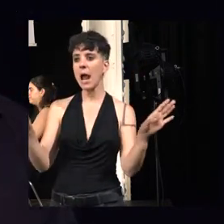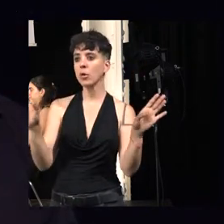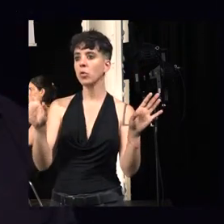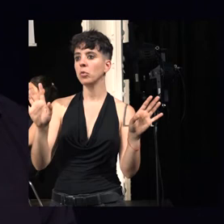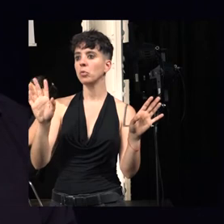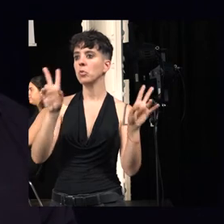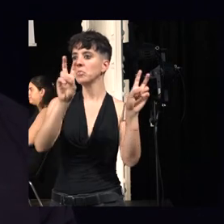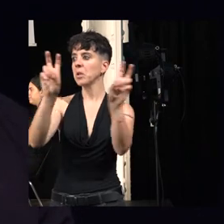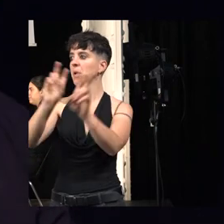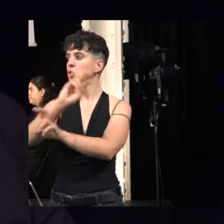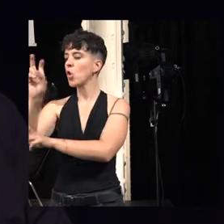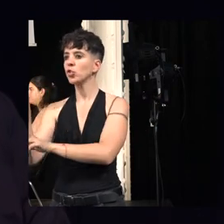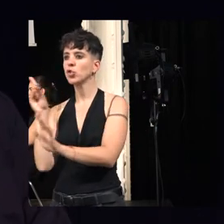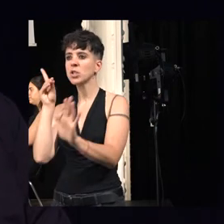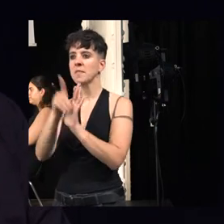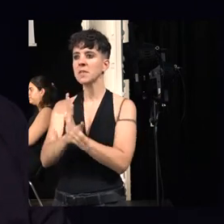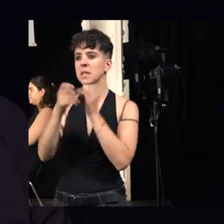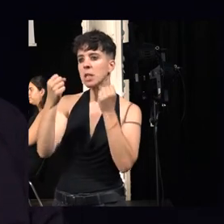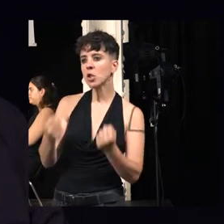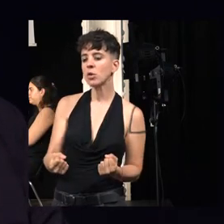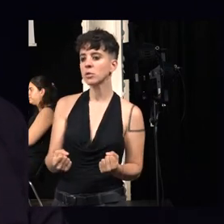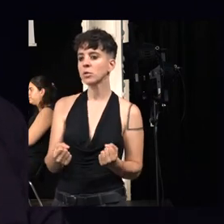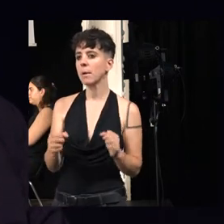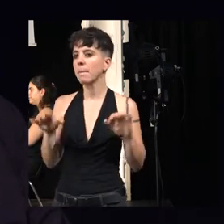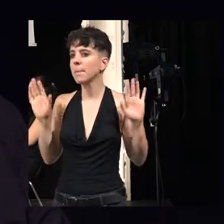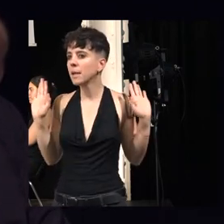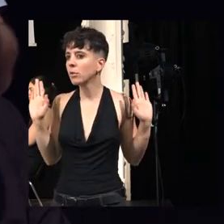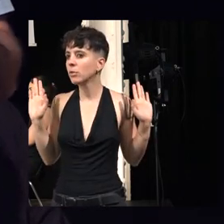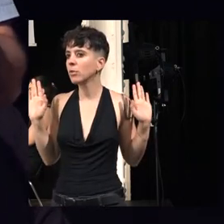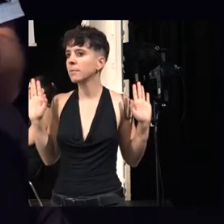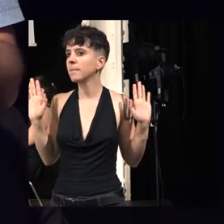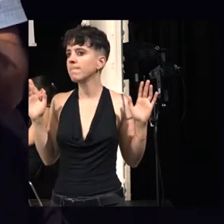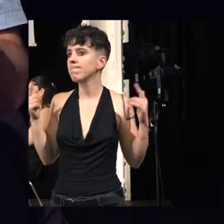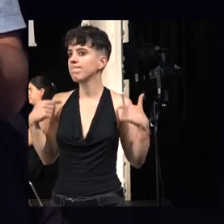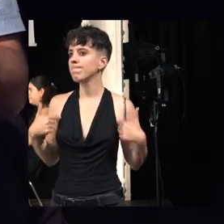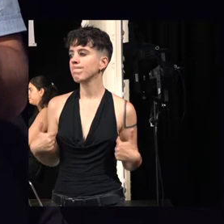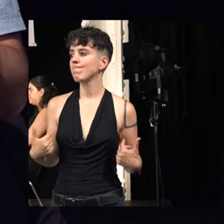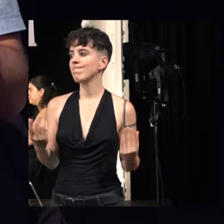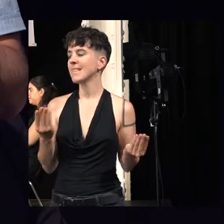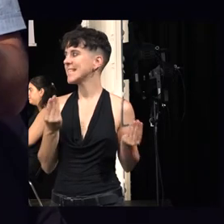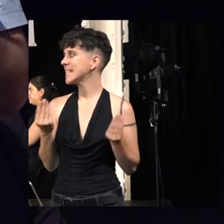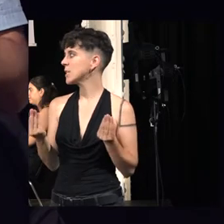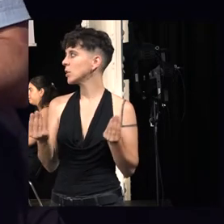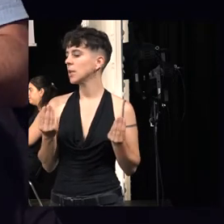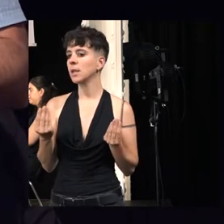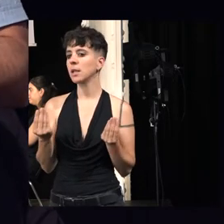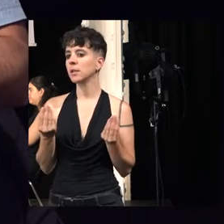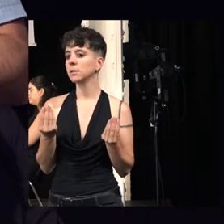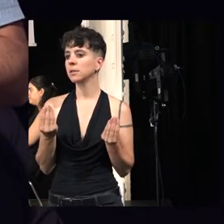temas que habían por ahí súper definidos, pero con una sensación de que todo